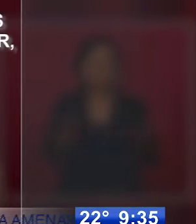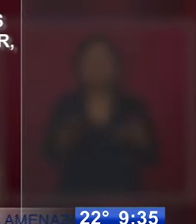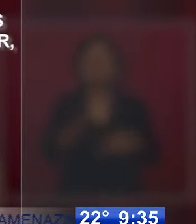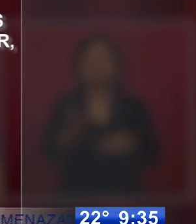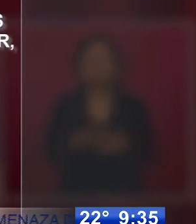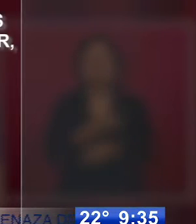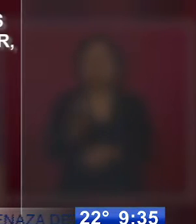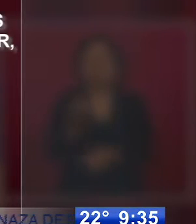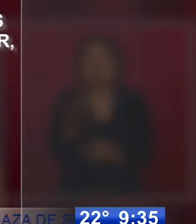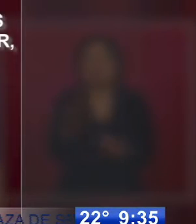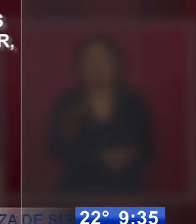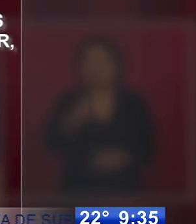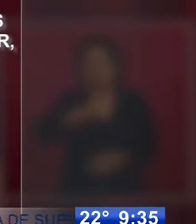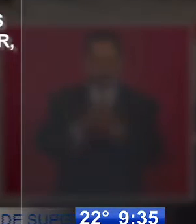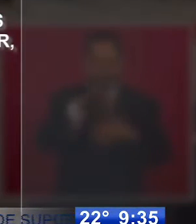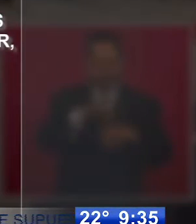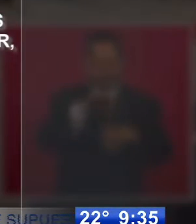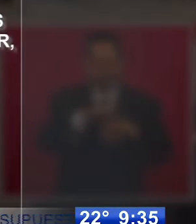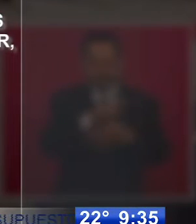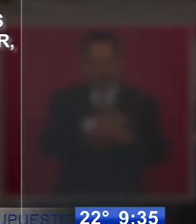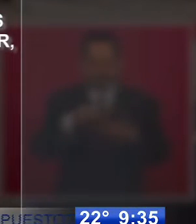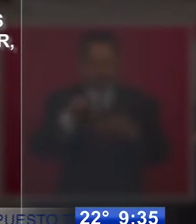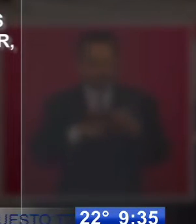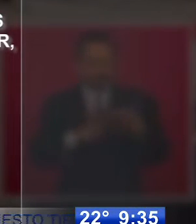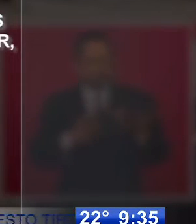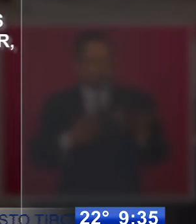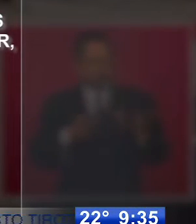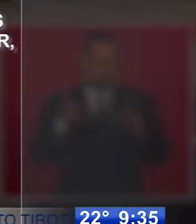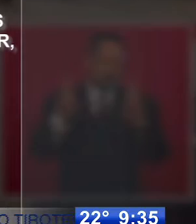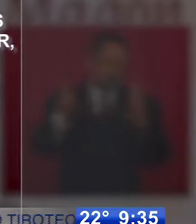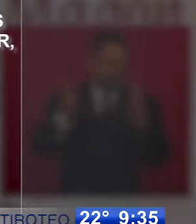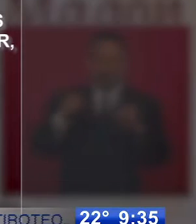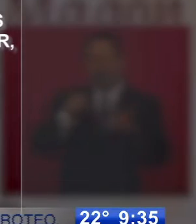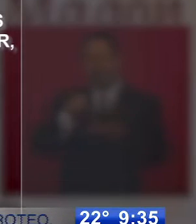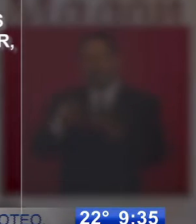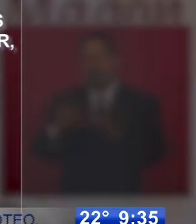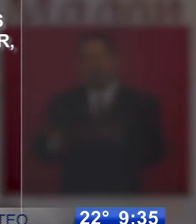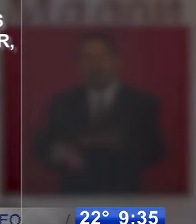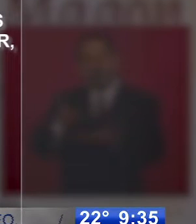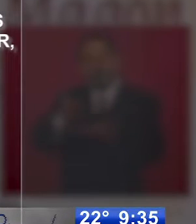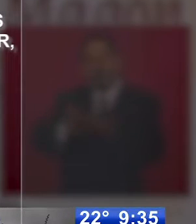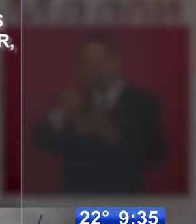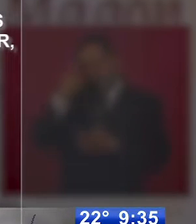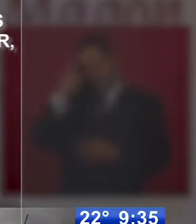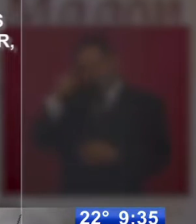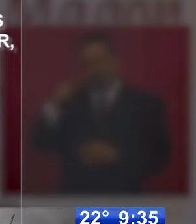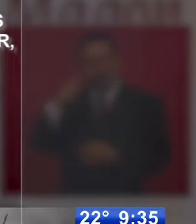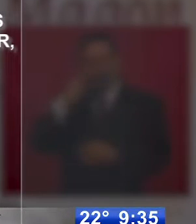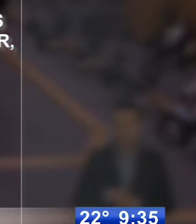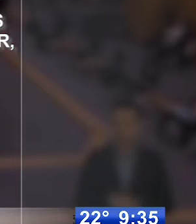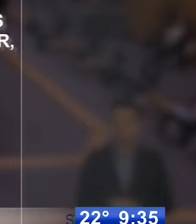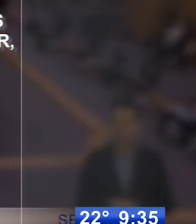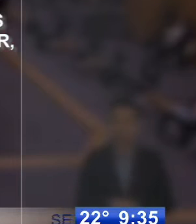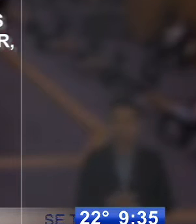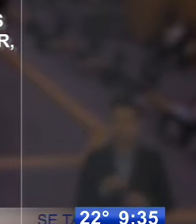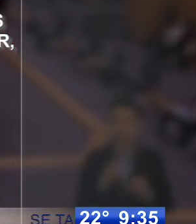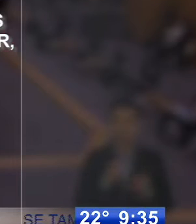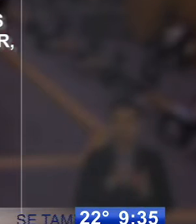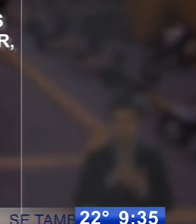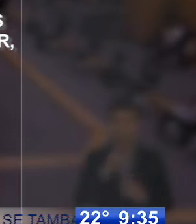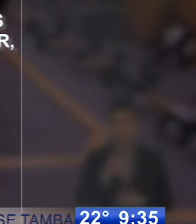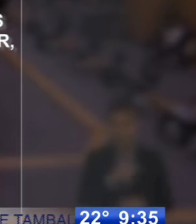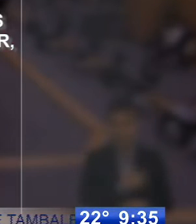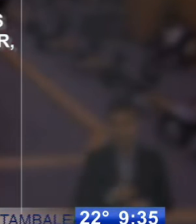además que contempla esta reforma pues contempla congresos locales que tendrían un mínimo de 15